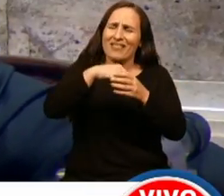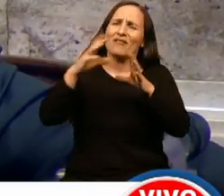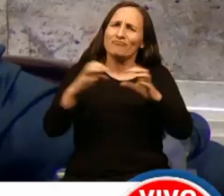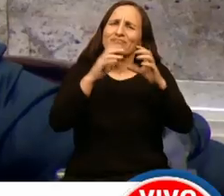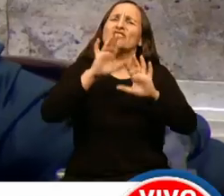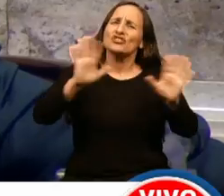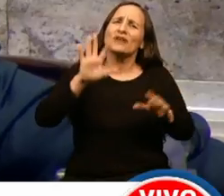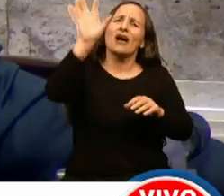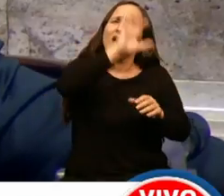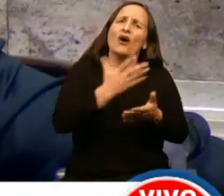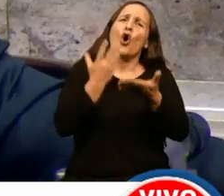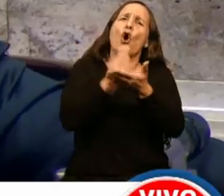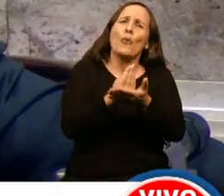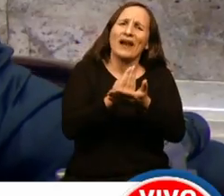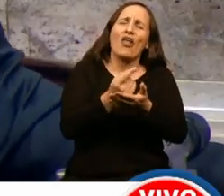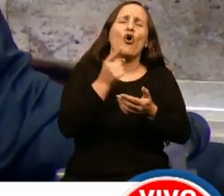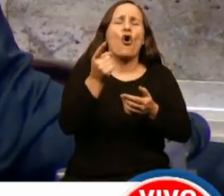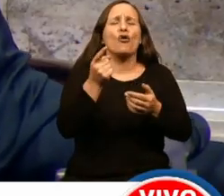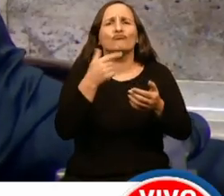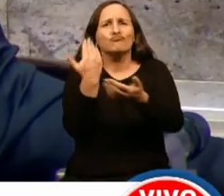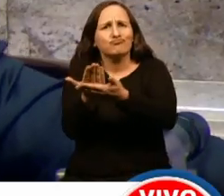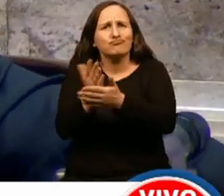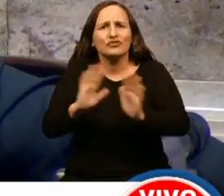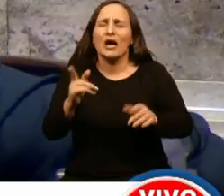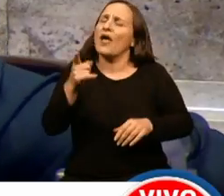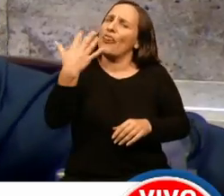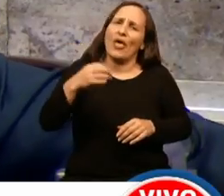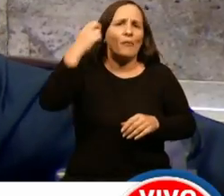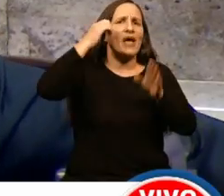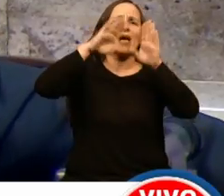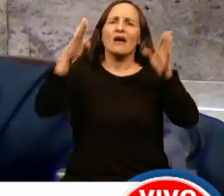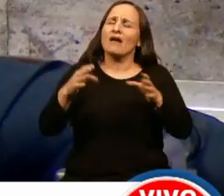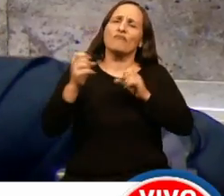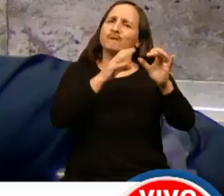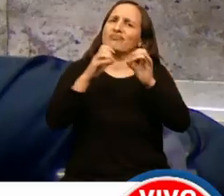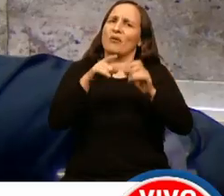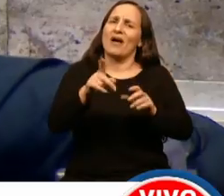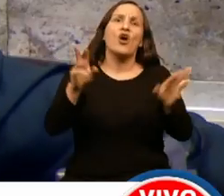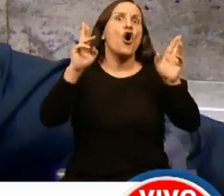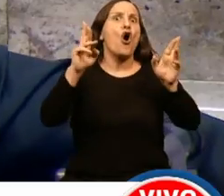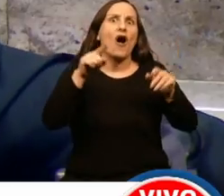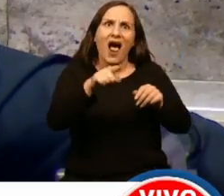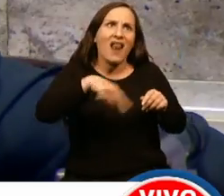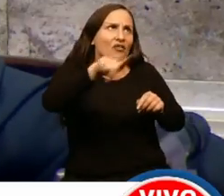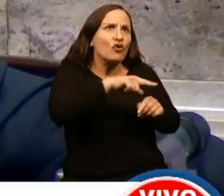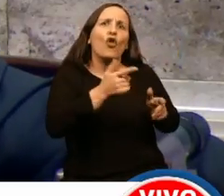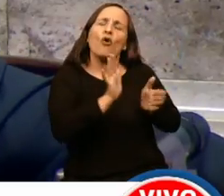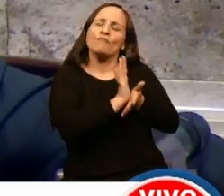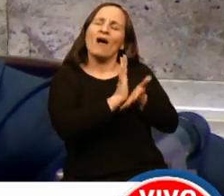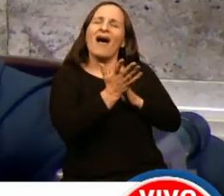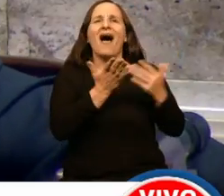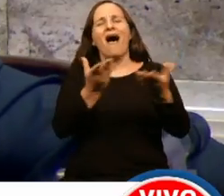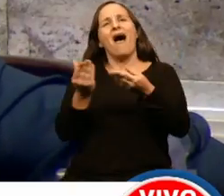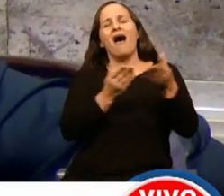nuestros gobernadores y tiene en algún momento que se ha discutido acá en el congreso y esperemos que tengamos la misma solidaridad cuando